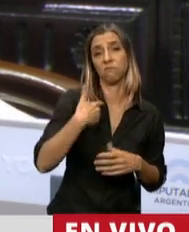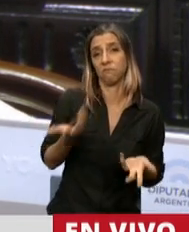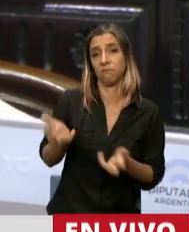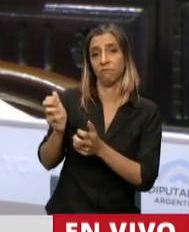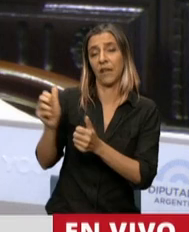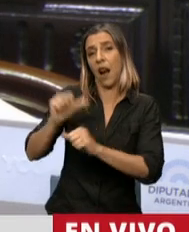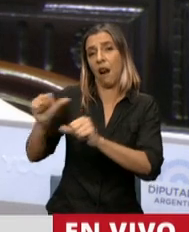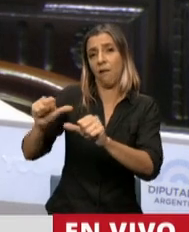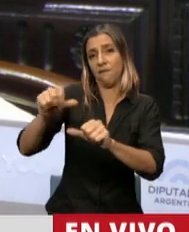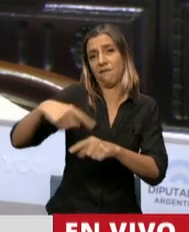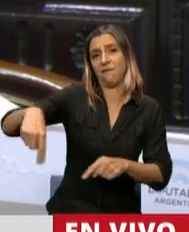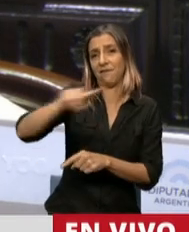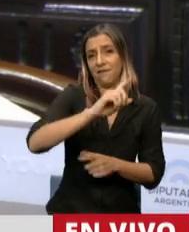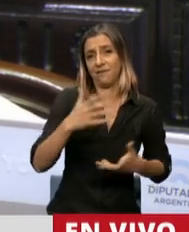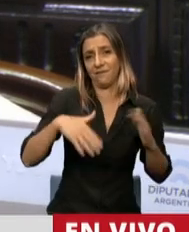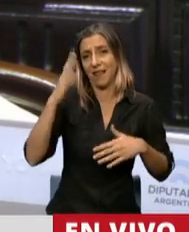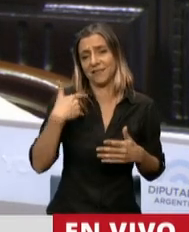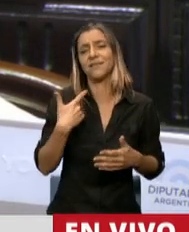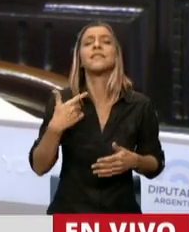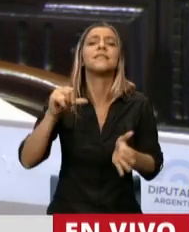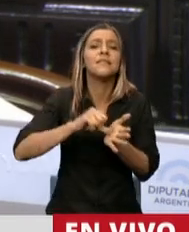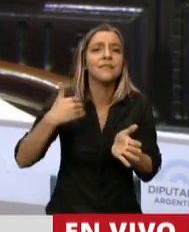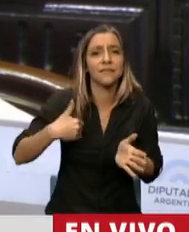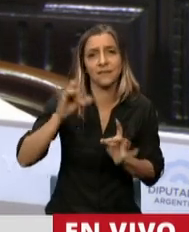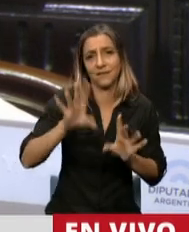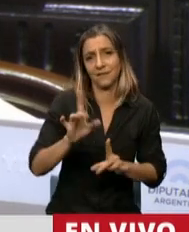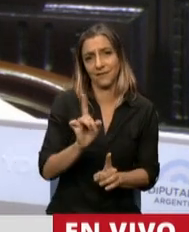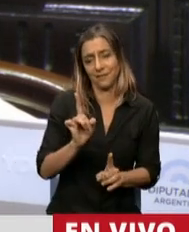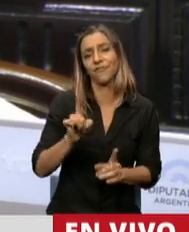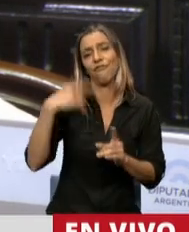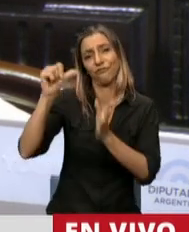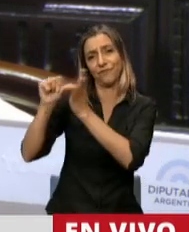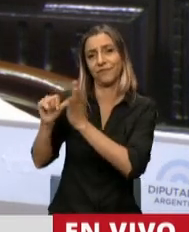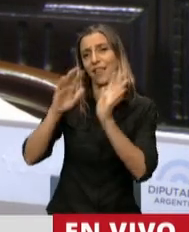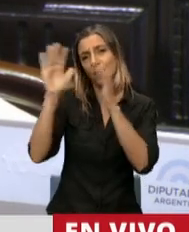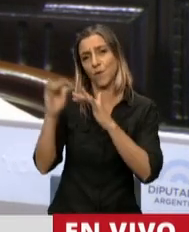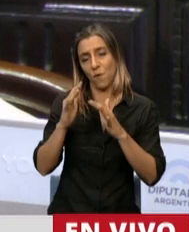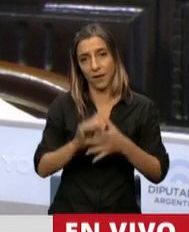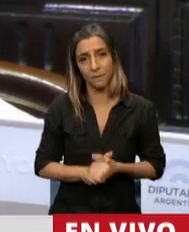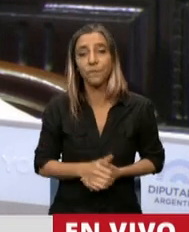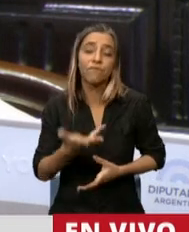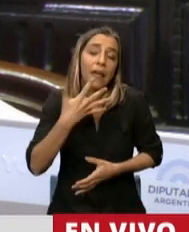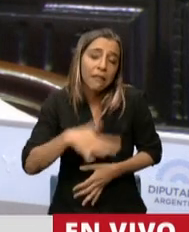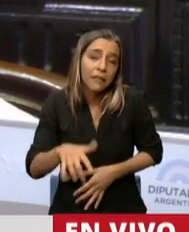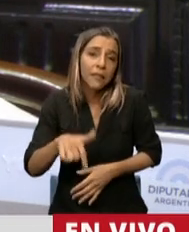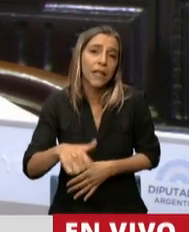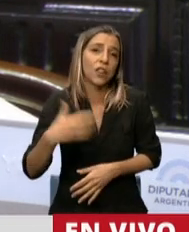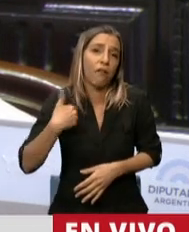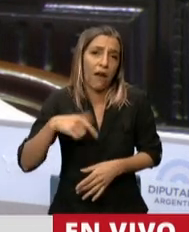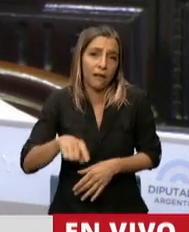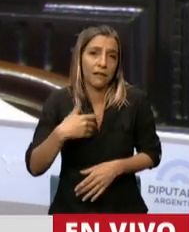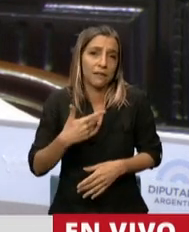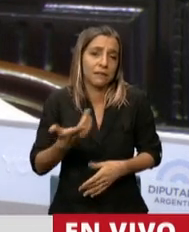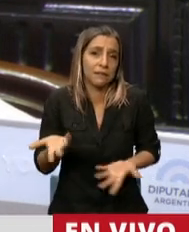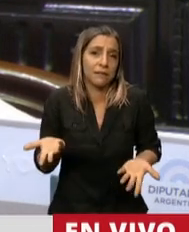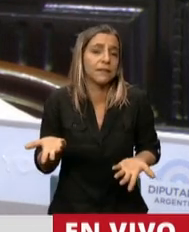país. Pero que en nuestro país tenemos un doble problema, porque es cierto que tenemos el virus, pero